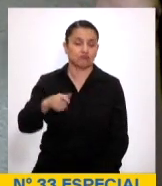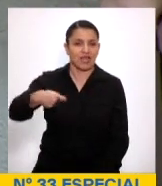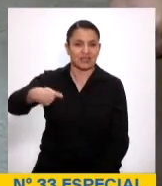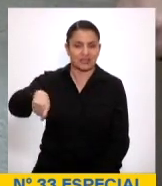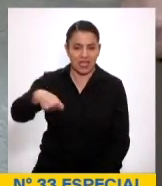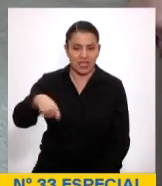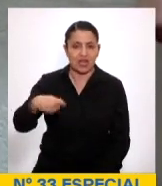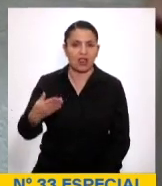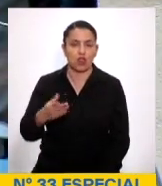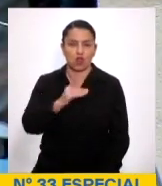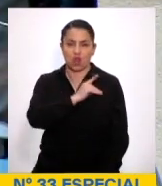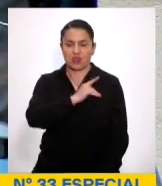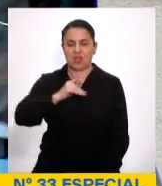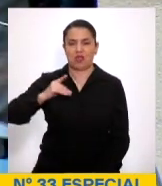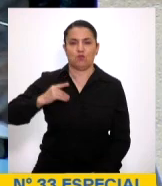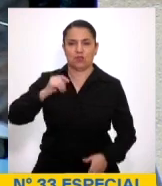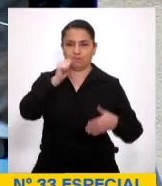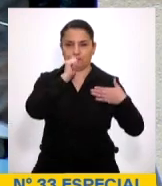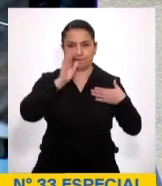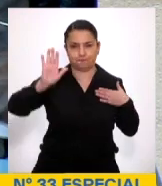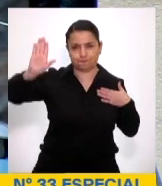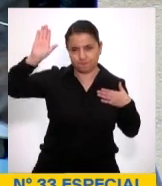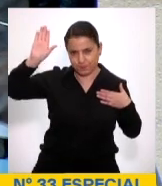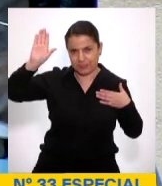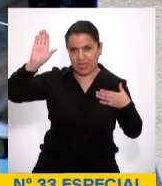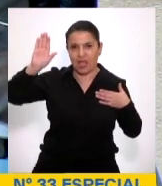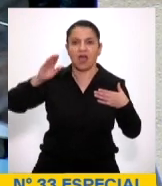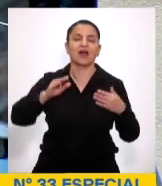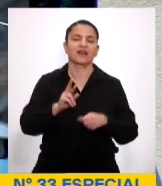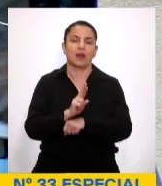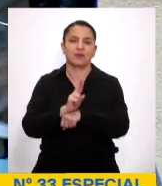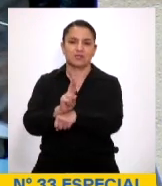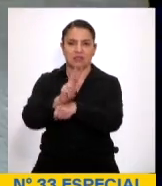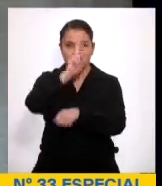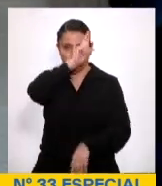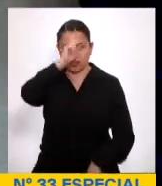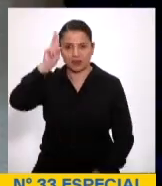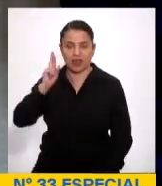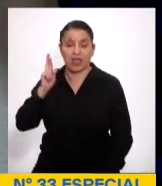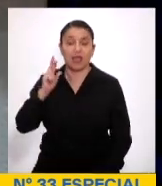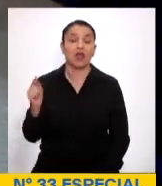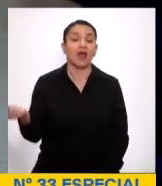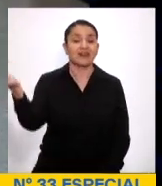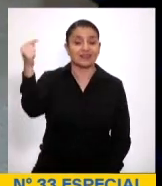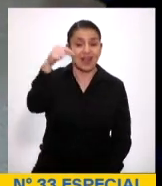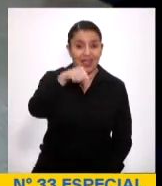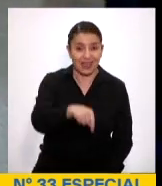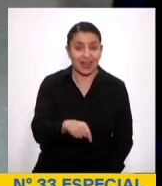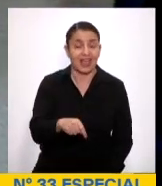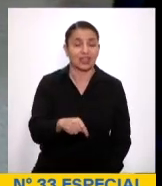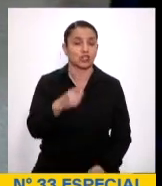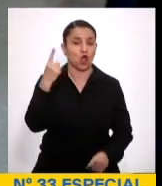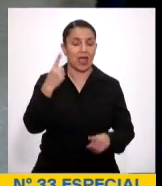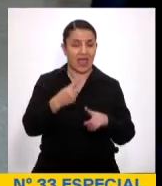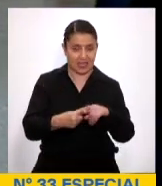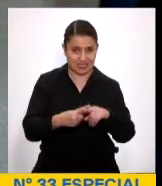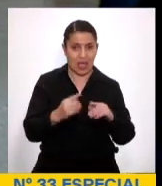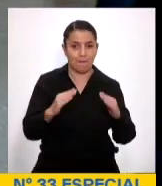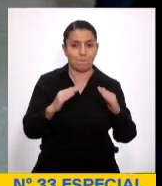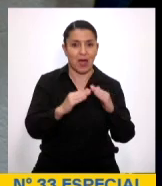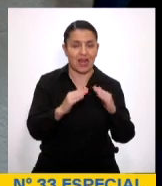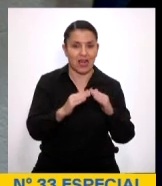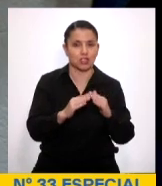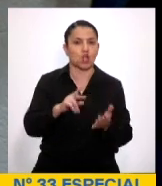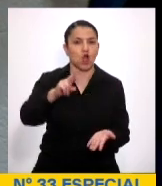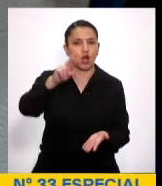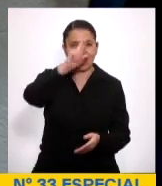diputados juraron En nombre del rey fernando vi de regreso a Alex Palacio de la Real audiencia donde ocurrió la primera sesión del Congreso escucharon